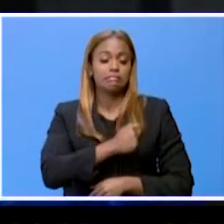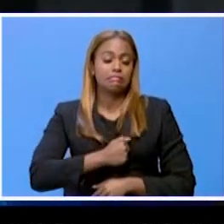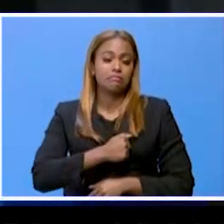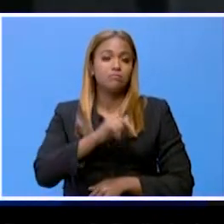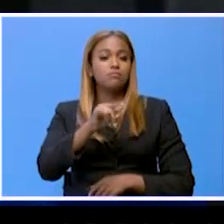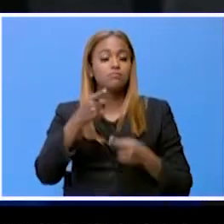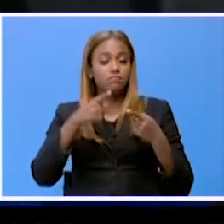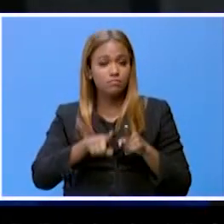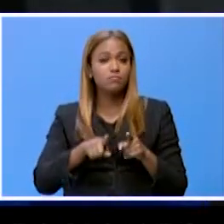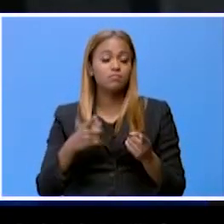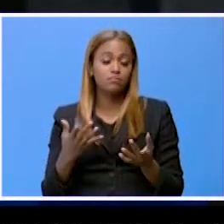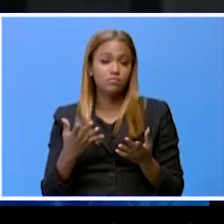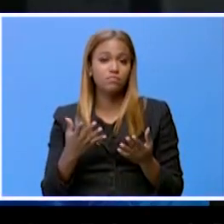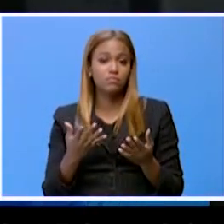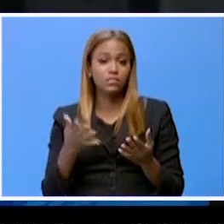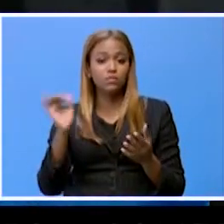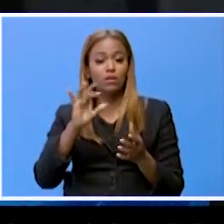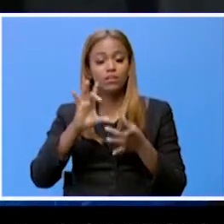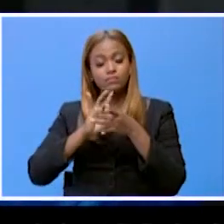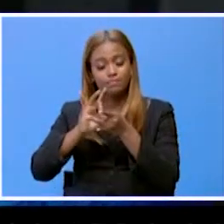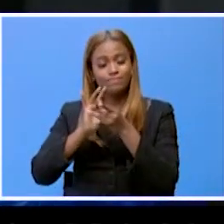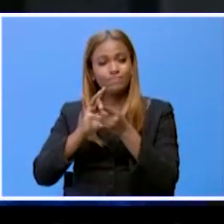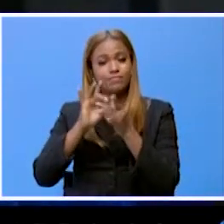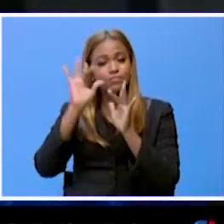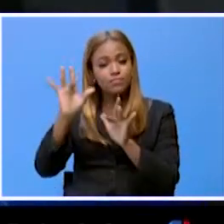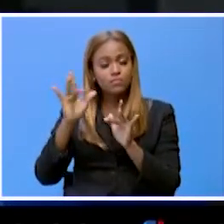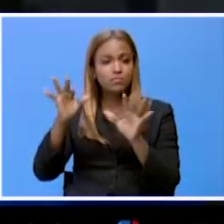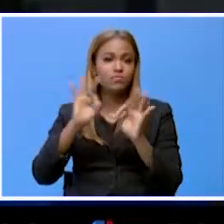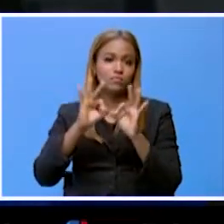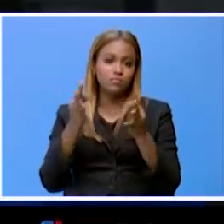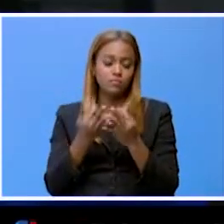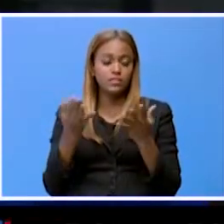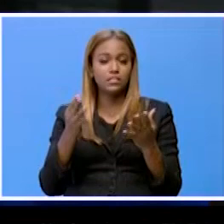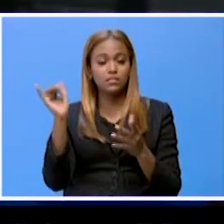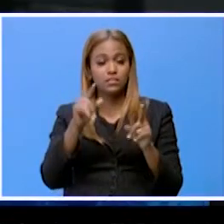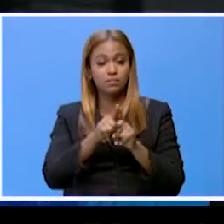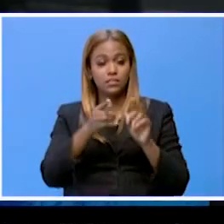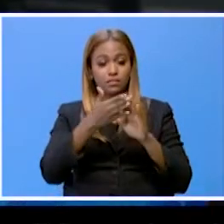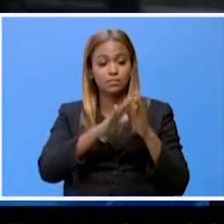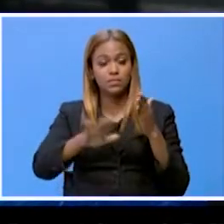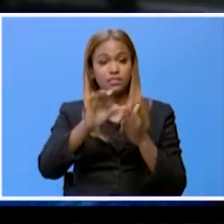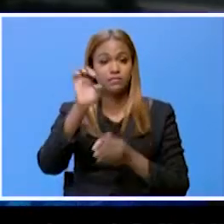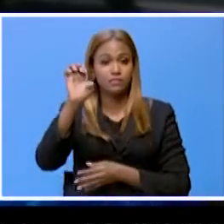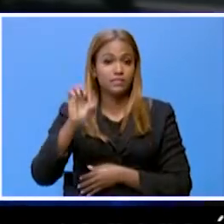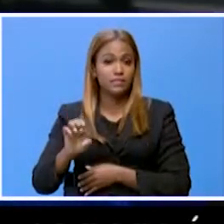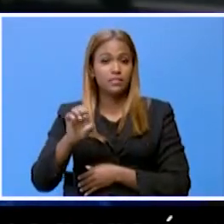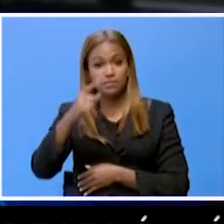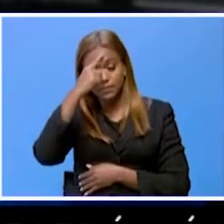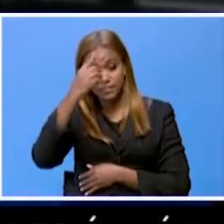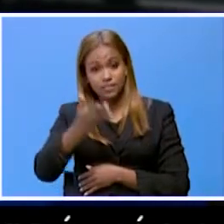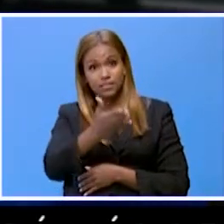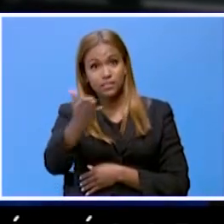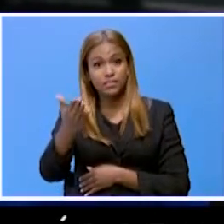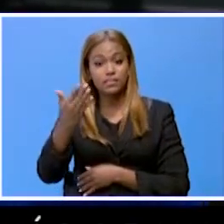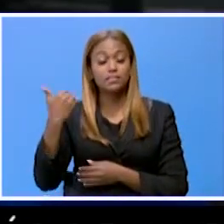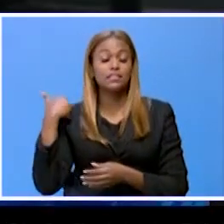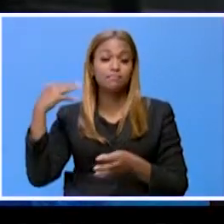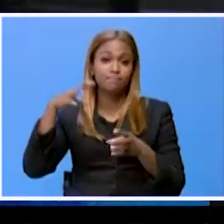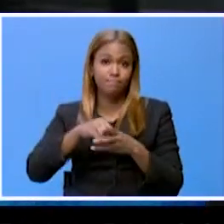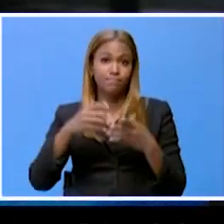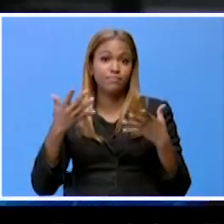incidente, se solidariza con las familias y así como con la comunidad evangélica a la cual estos